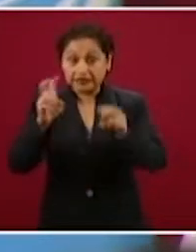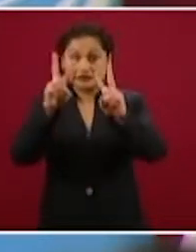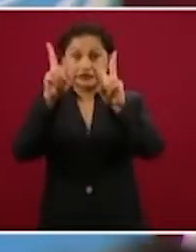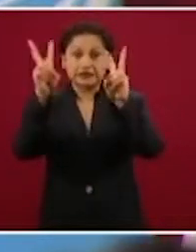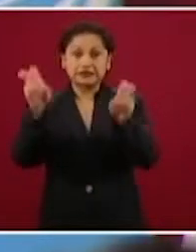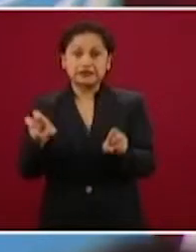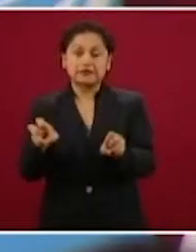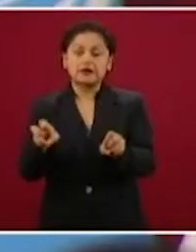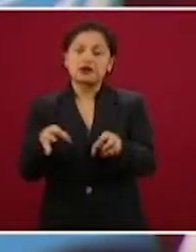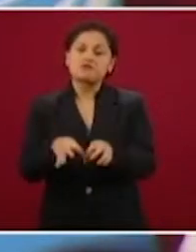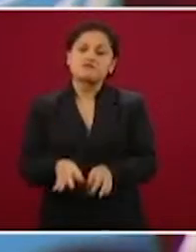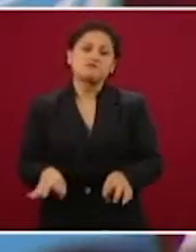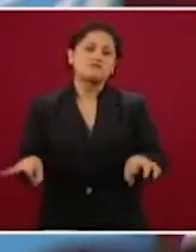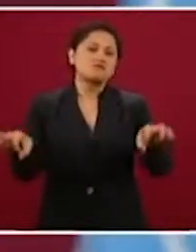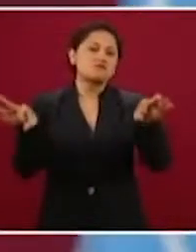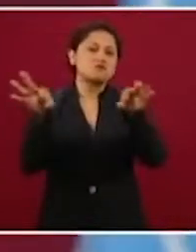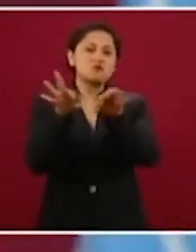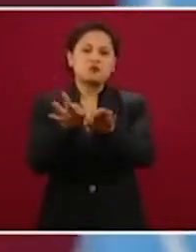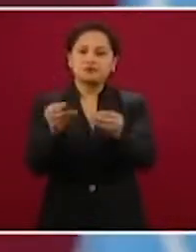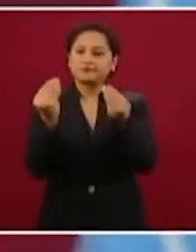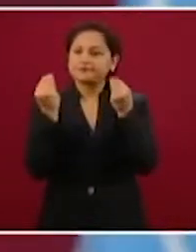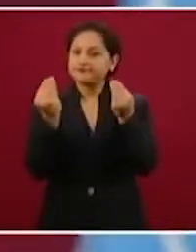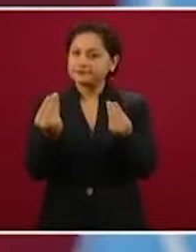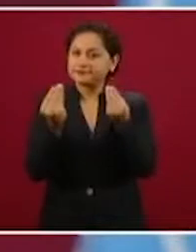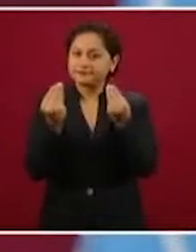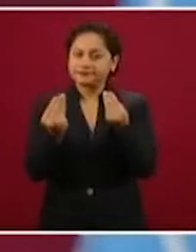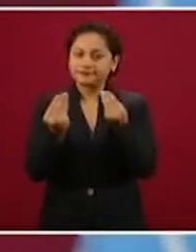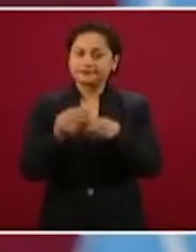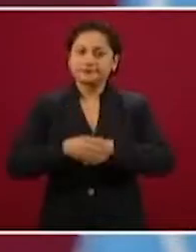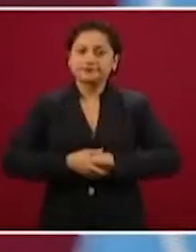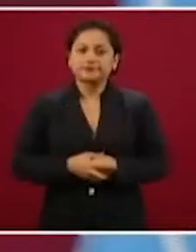fundamental, importantísimo.